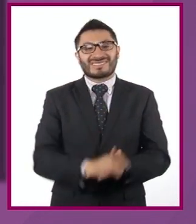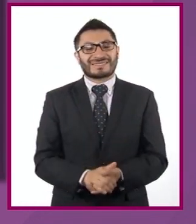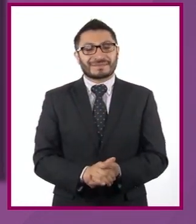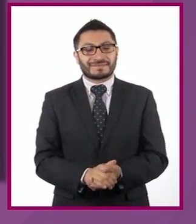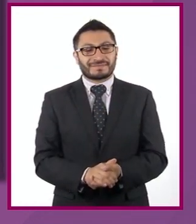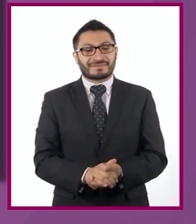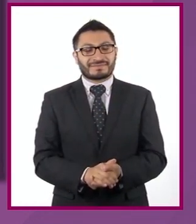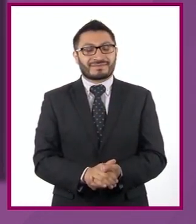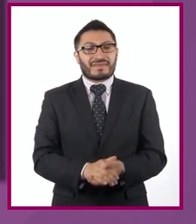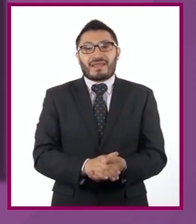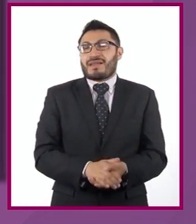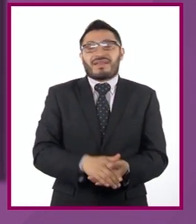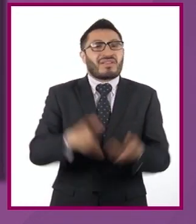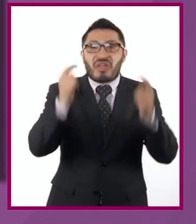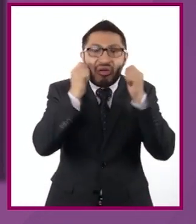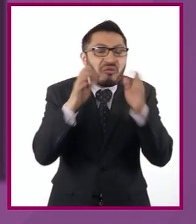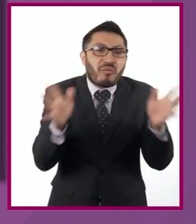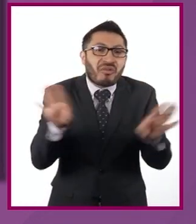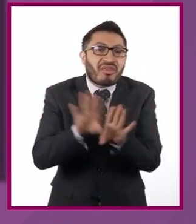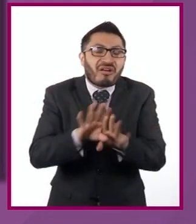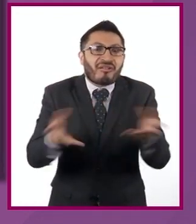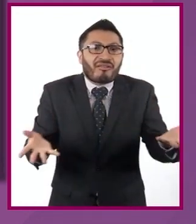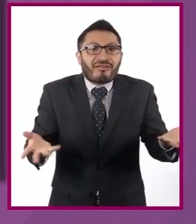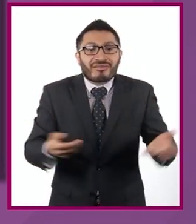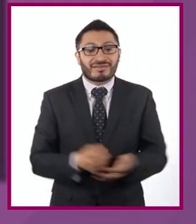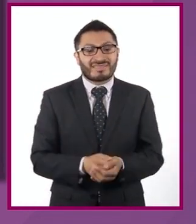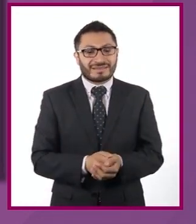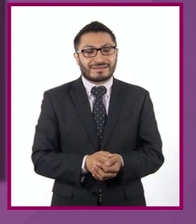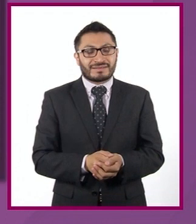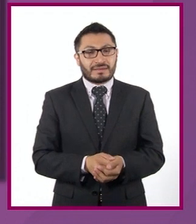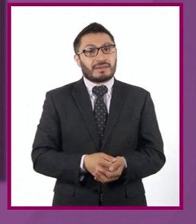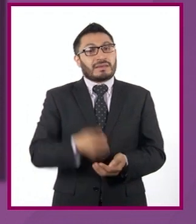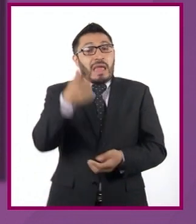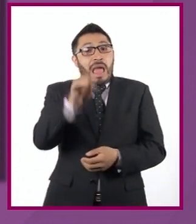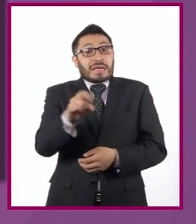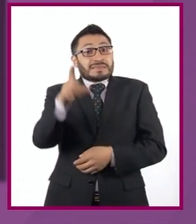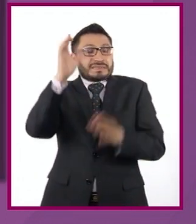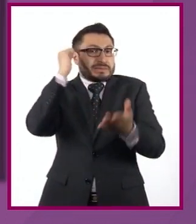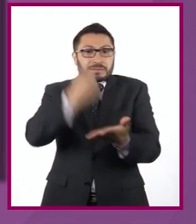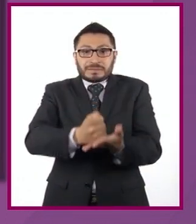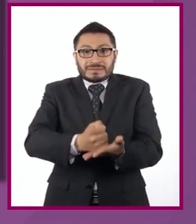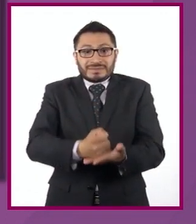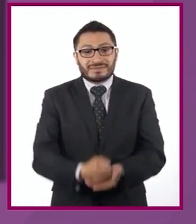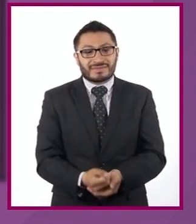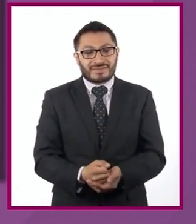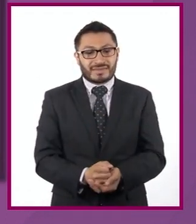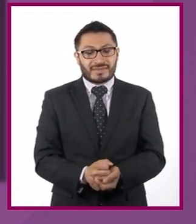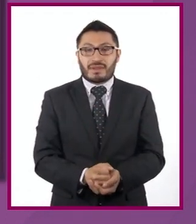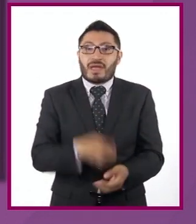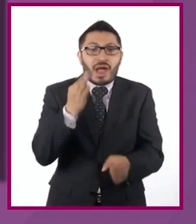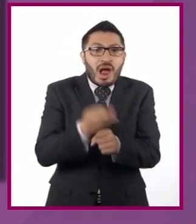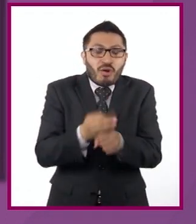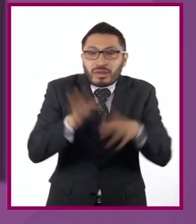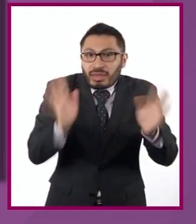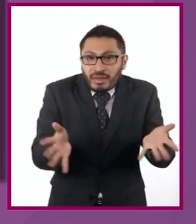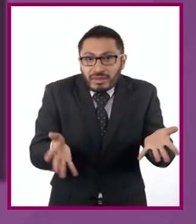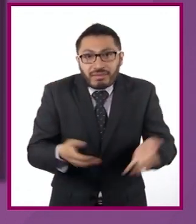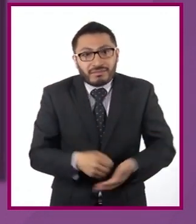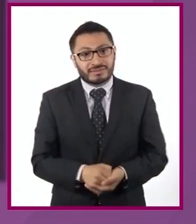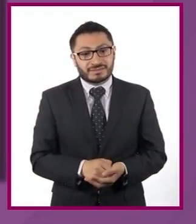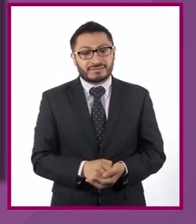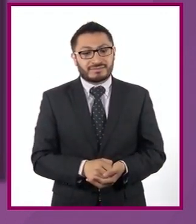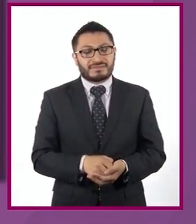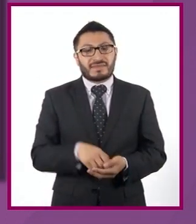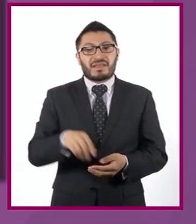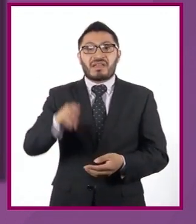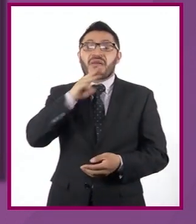Haiga sido como haiga sido. Ancina tiene que ser. Ahora mismo. Como